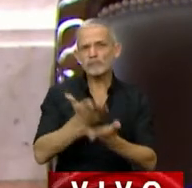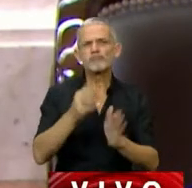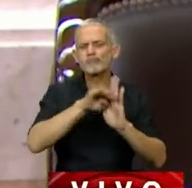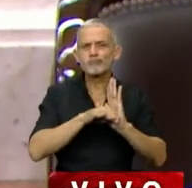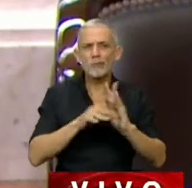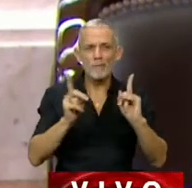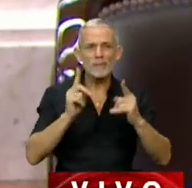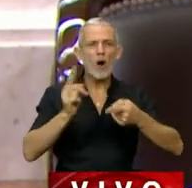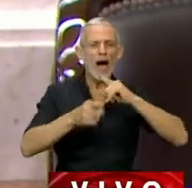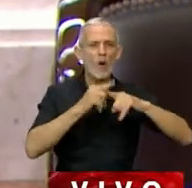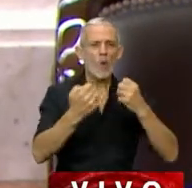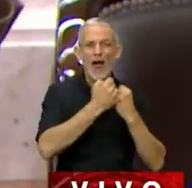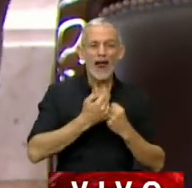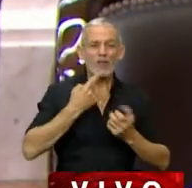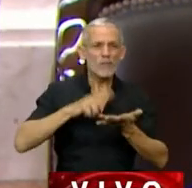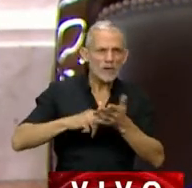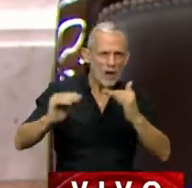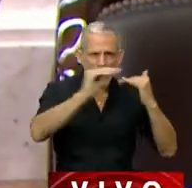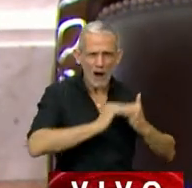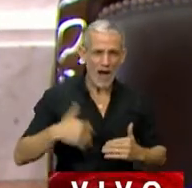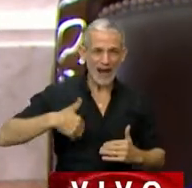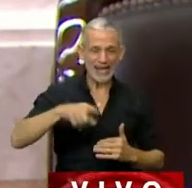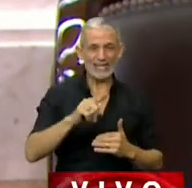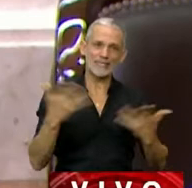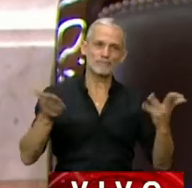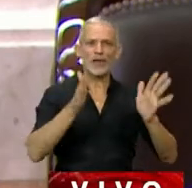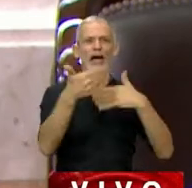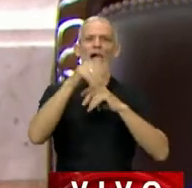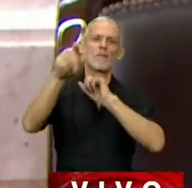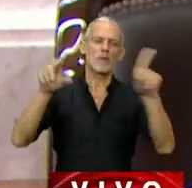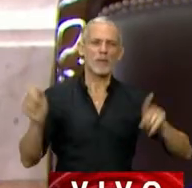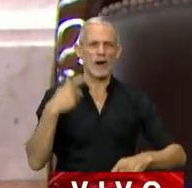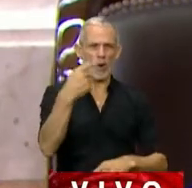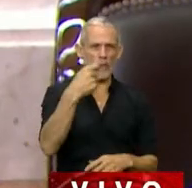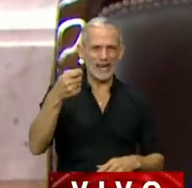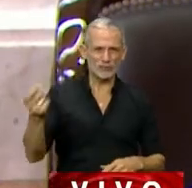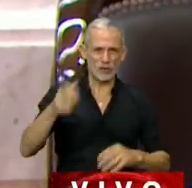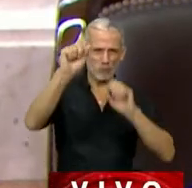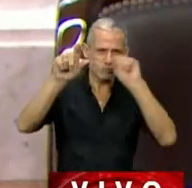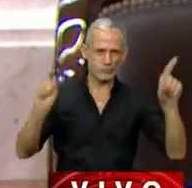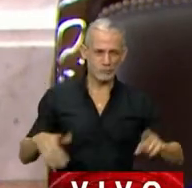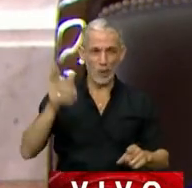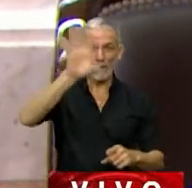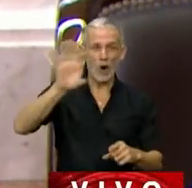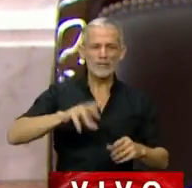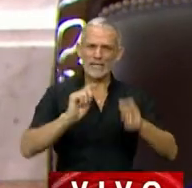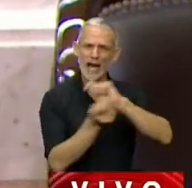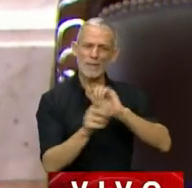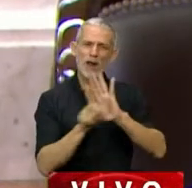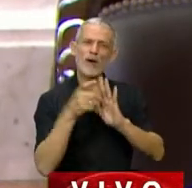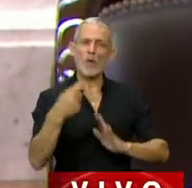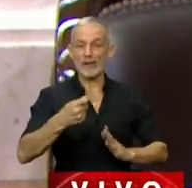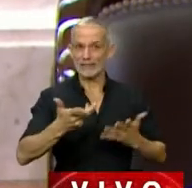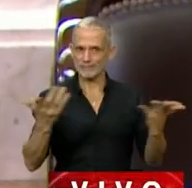en ese pacto fiscal armonizar las cajas provisionales, los sistemas provisionales, hablaba la reforma